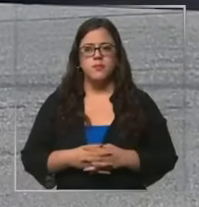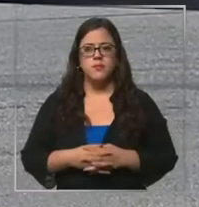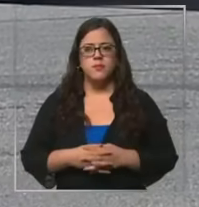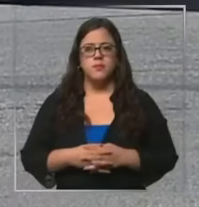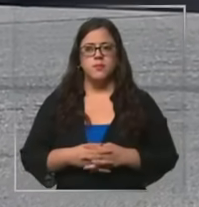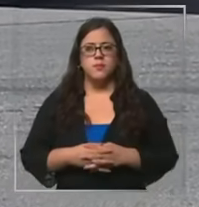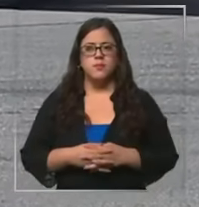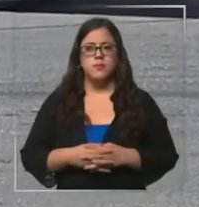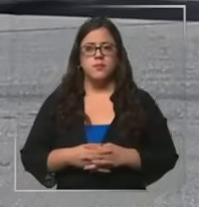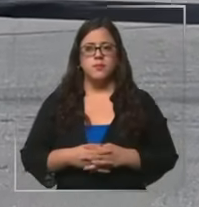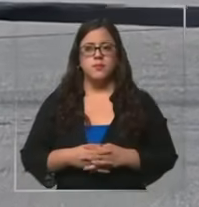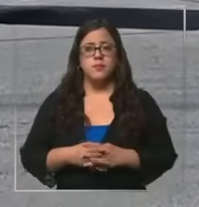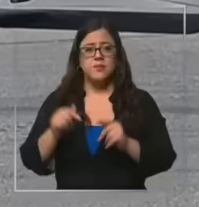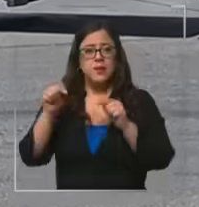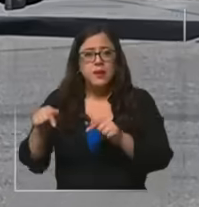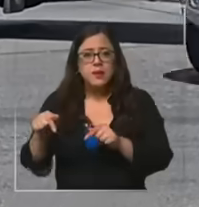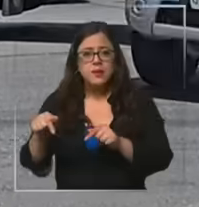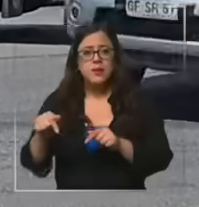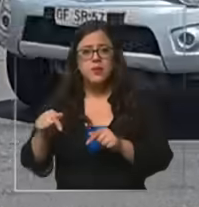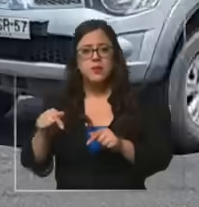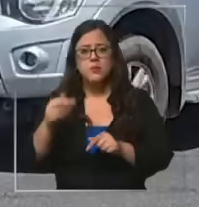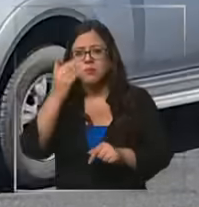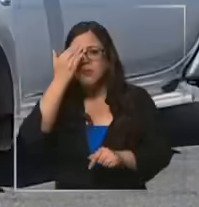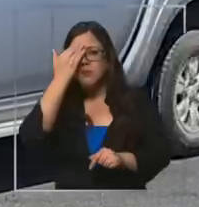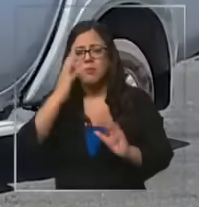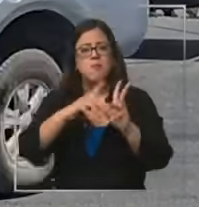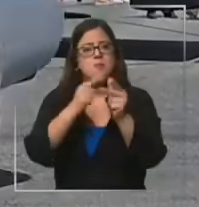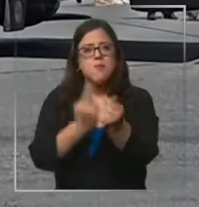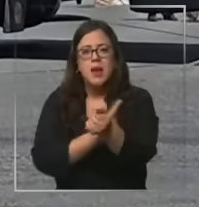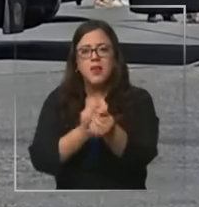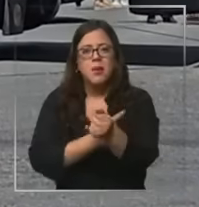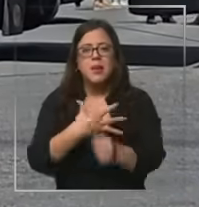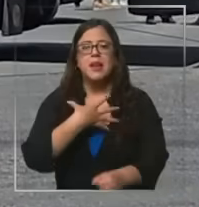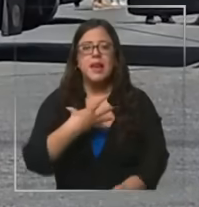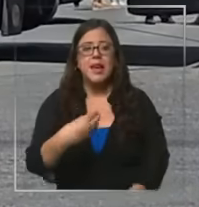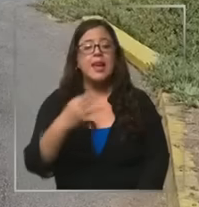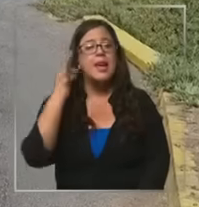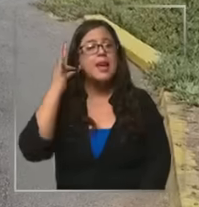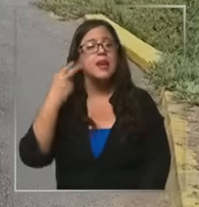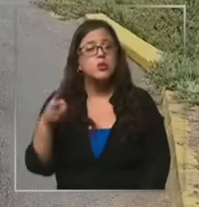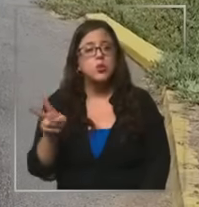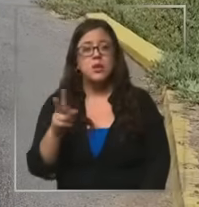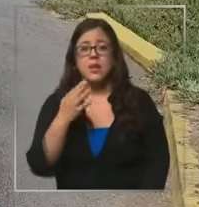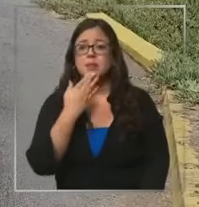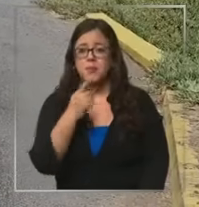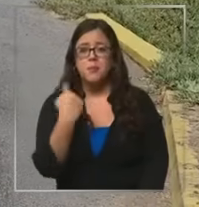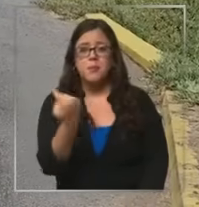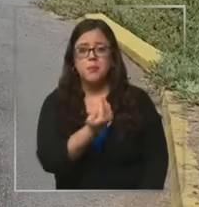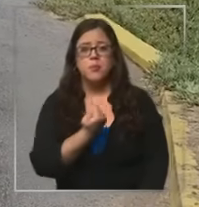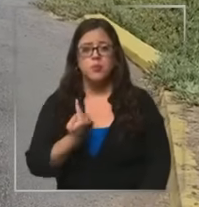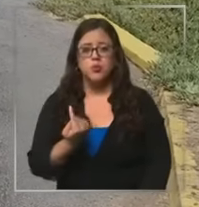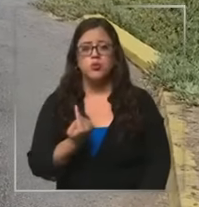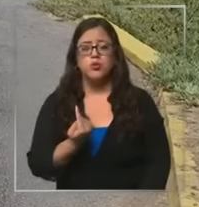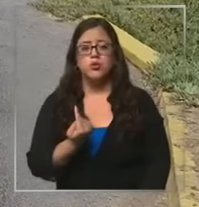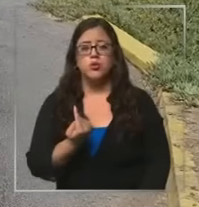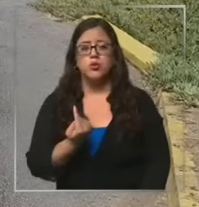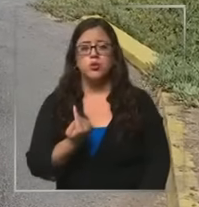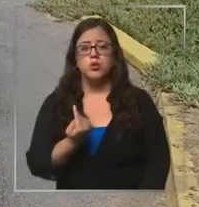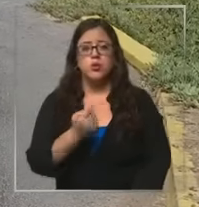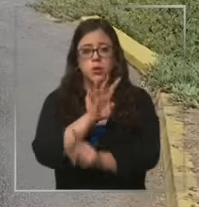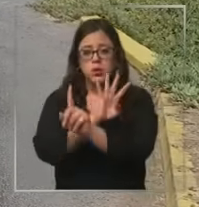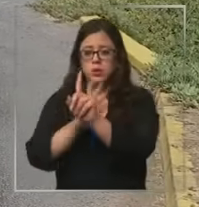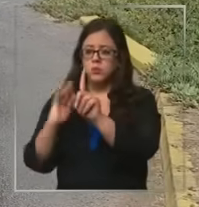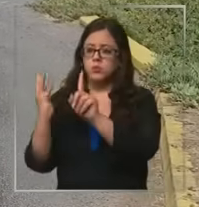Una cosa que pasó fue muy terrible, tanto para la familia, sus hijas, nosotros mismos, ¿cierto?, y todo nuestro